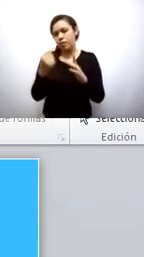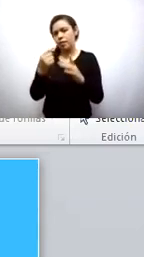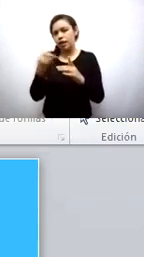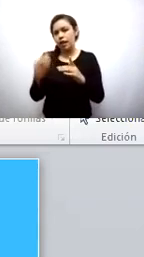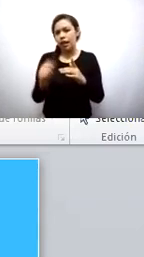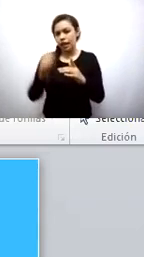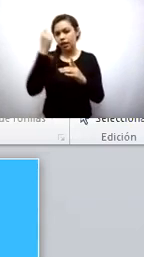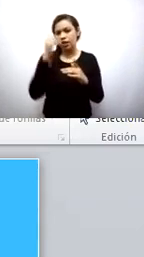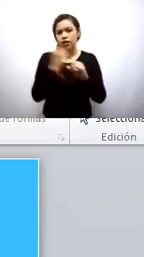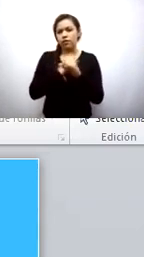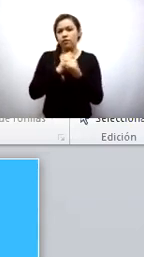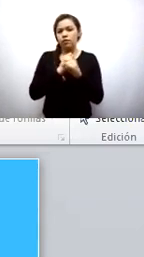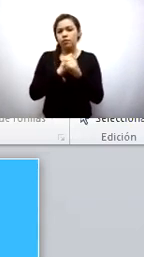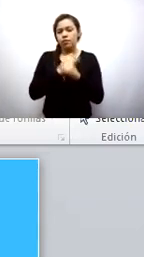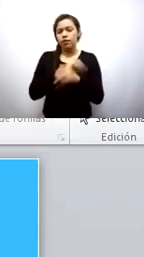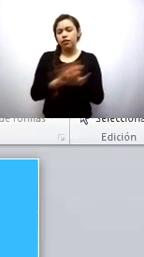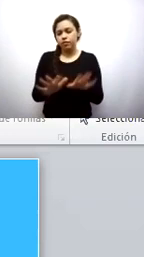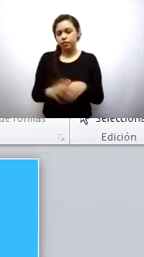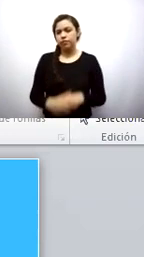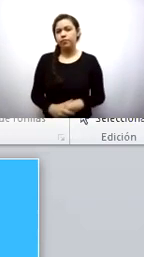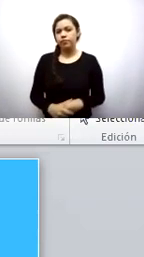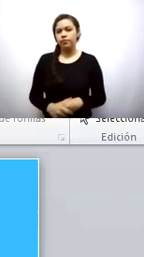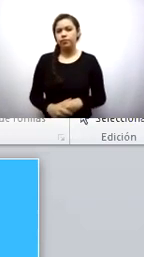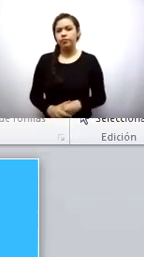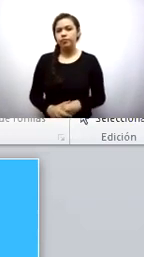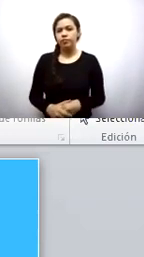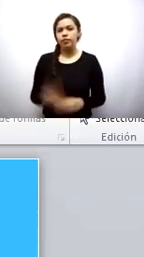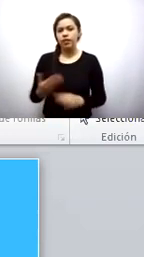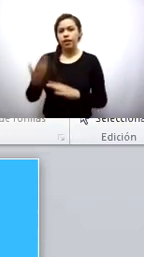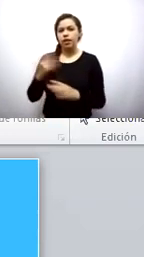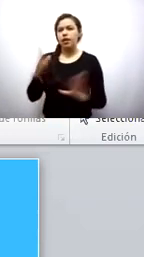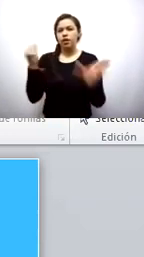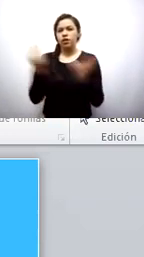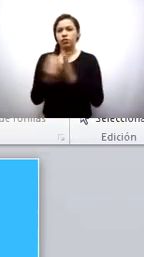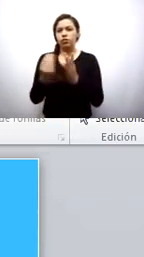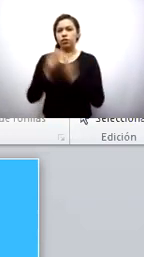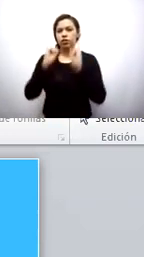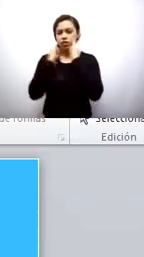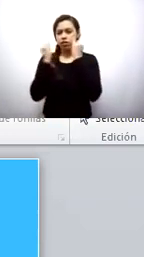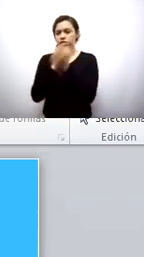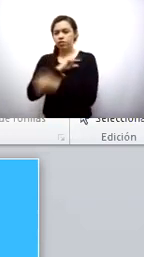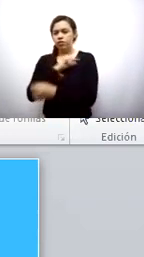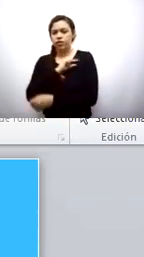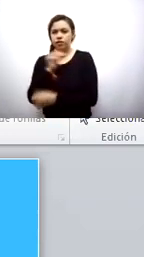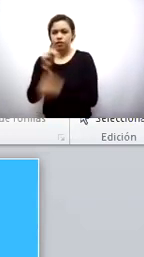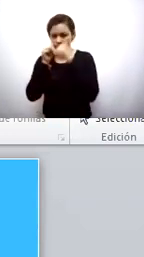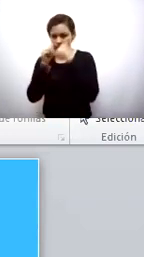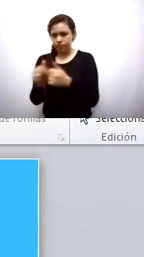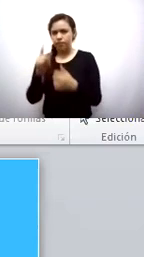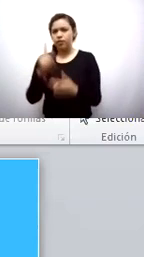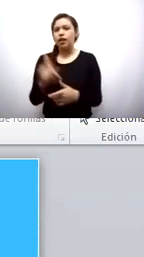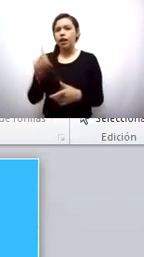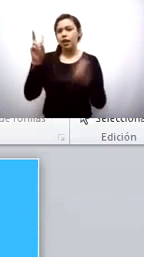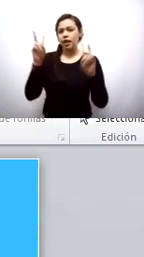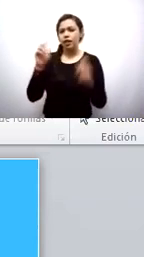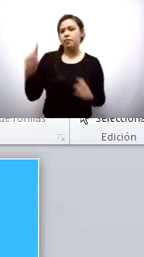de la información. De acuerdo al webinar anterior que se dio en la Junta de Asistencia Privada en cuanto a herramientas digitales, pues